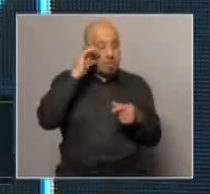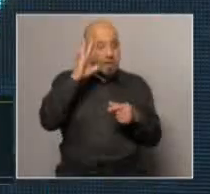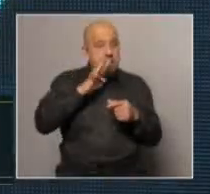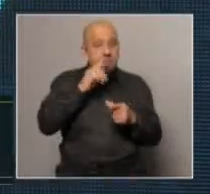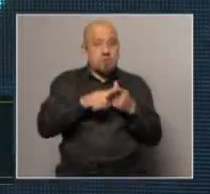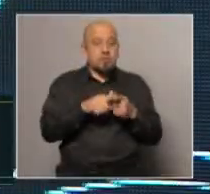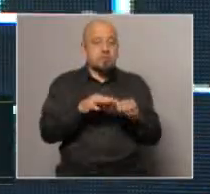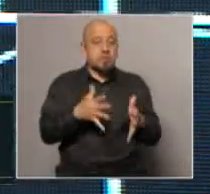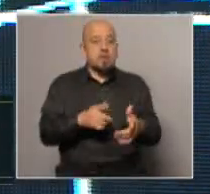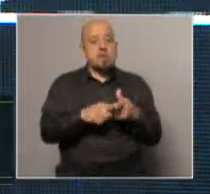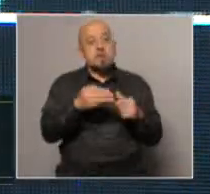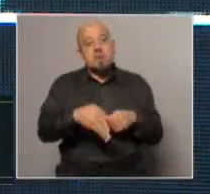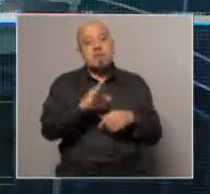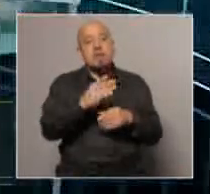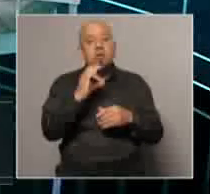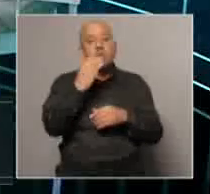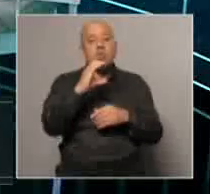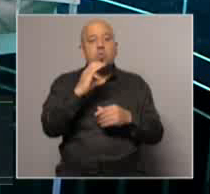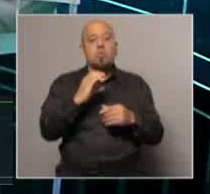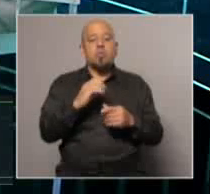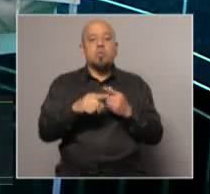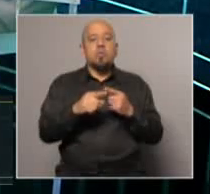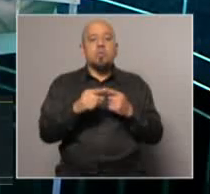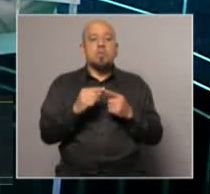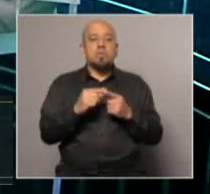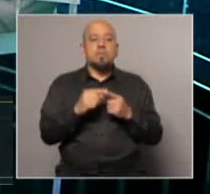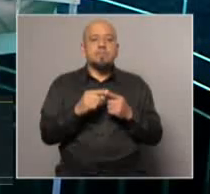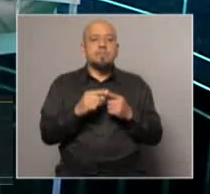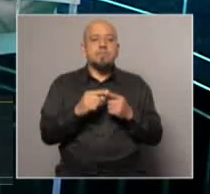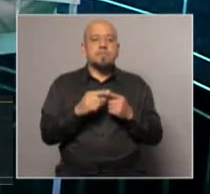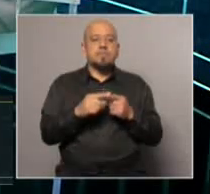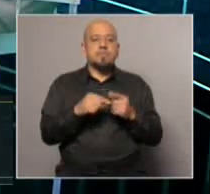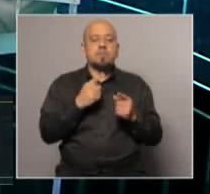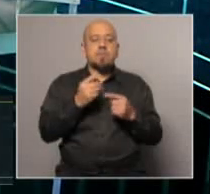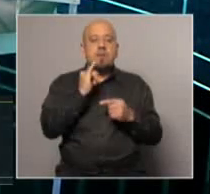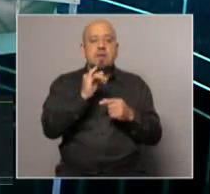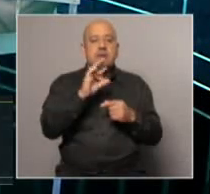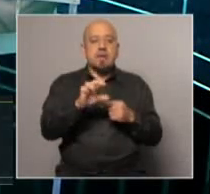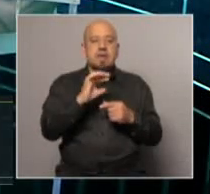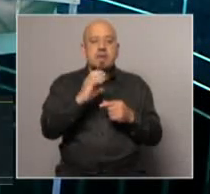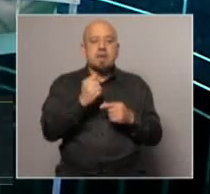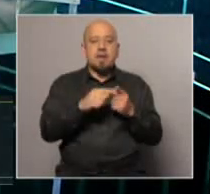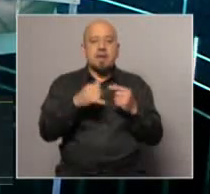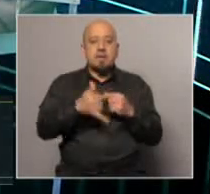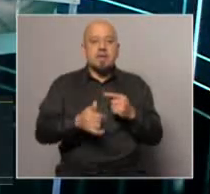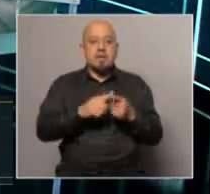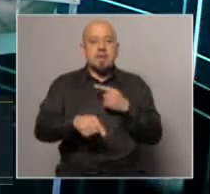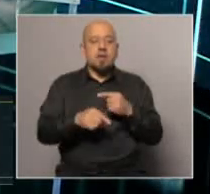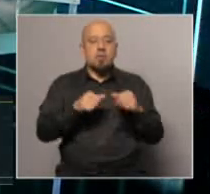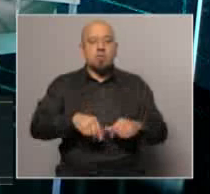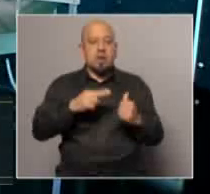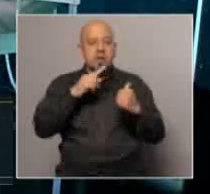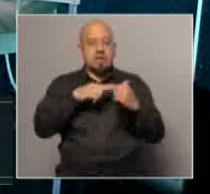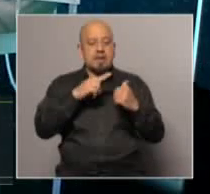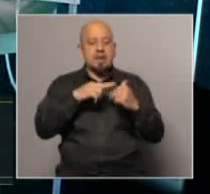ir a los clubes, y la otra es el IRCA tiene un portal en el cual los clubes tienen